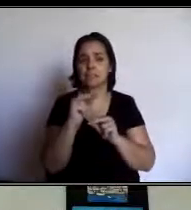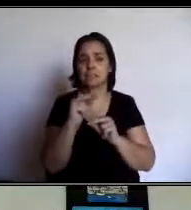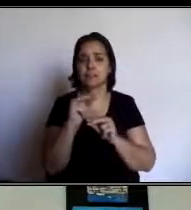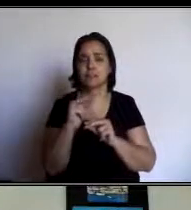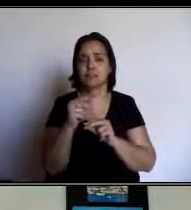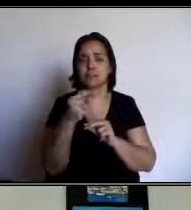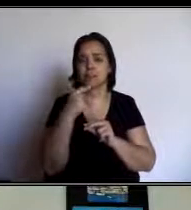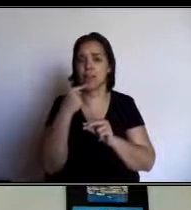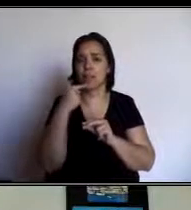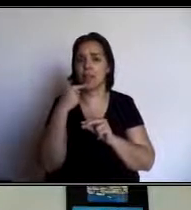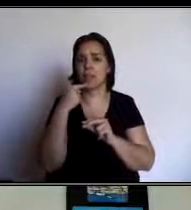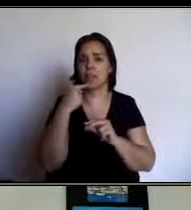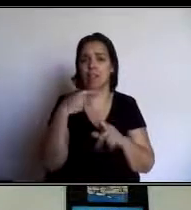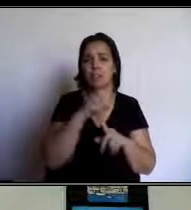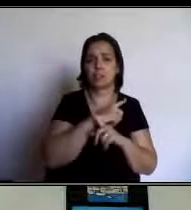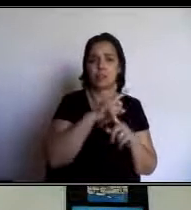cabo